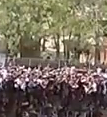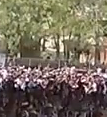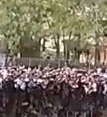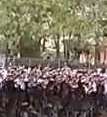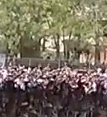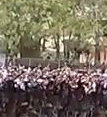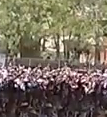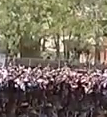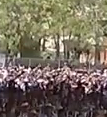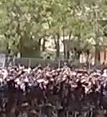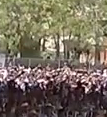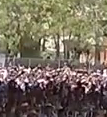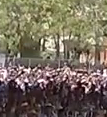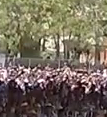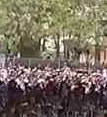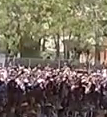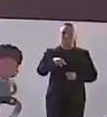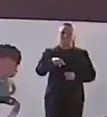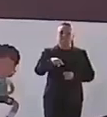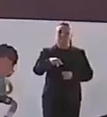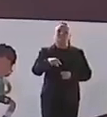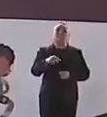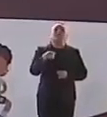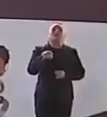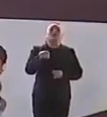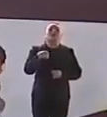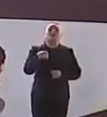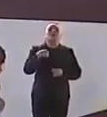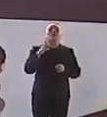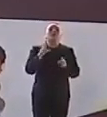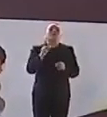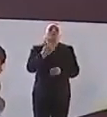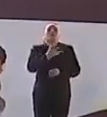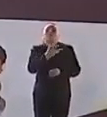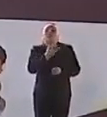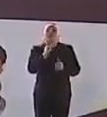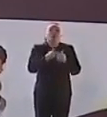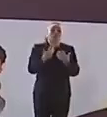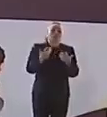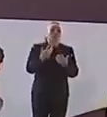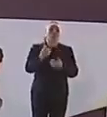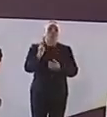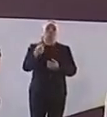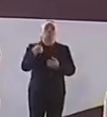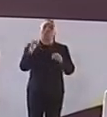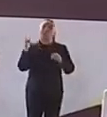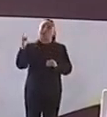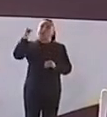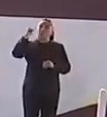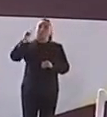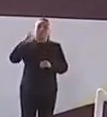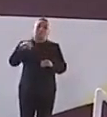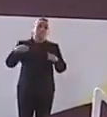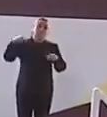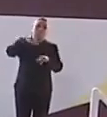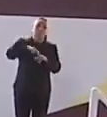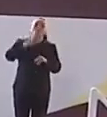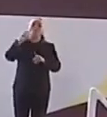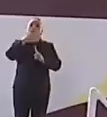y no tengo adiós ni quiero subirme aviones privados ni